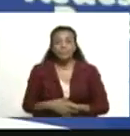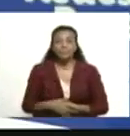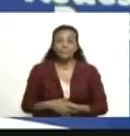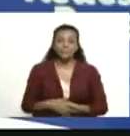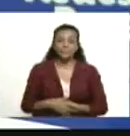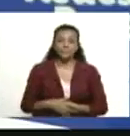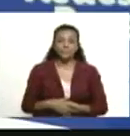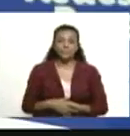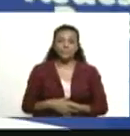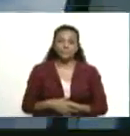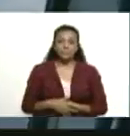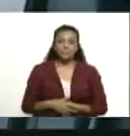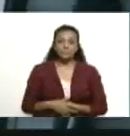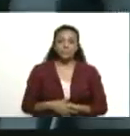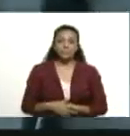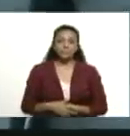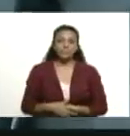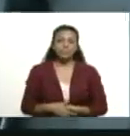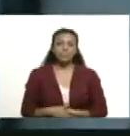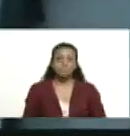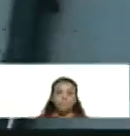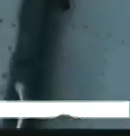video.